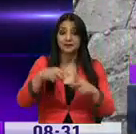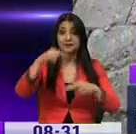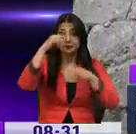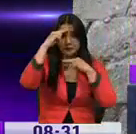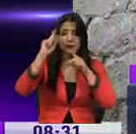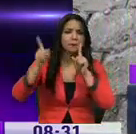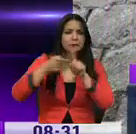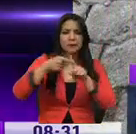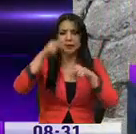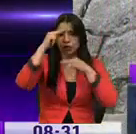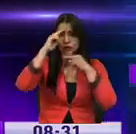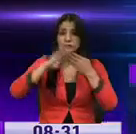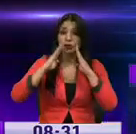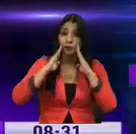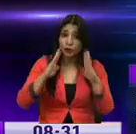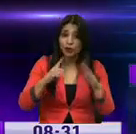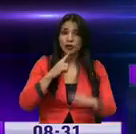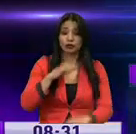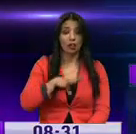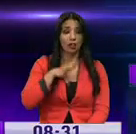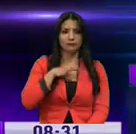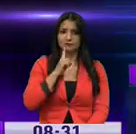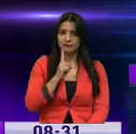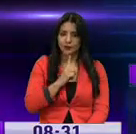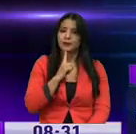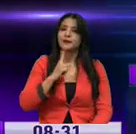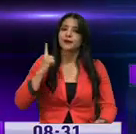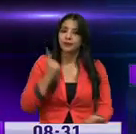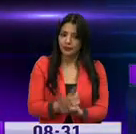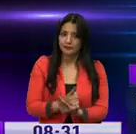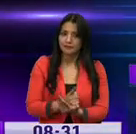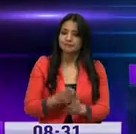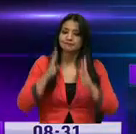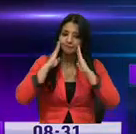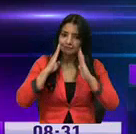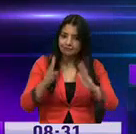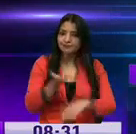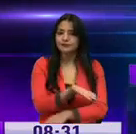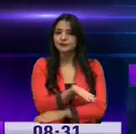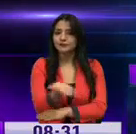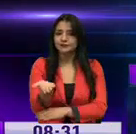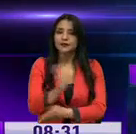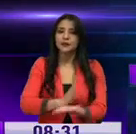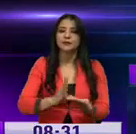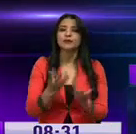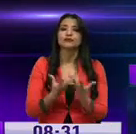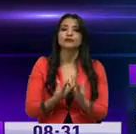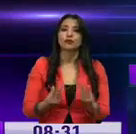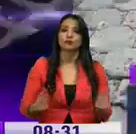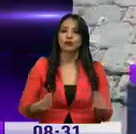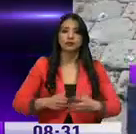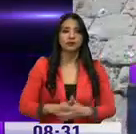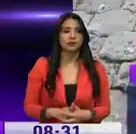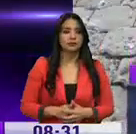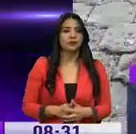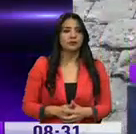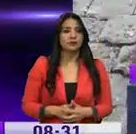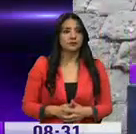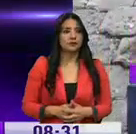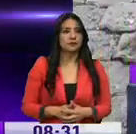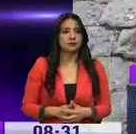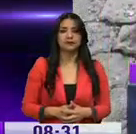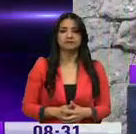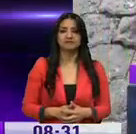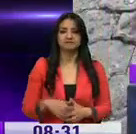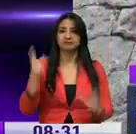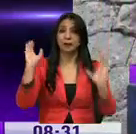primer noticiero de la comunidad, no lo decimos como eslogan, es porque verdaderamente nos preocupamos por ustedes. No estamos ahí haciendo fiestecitas. No, no,